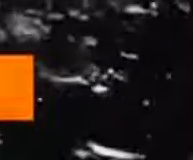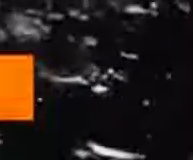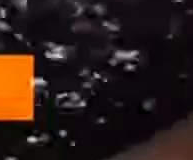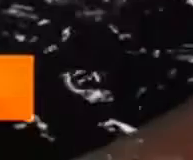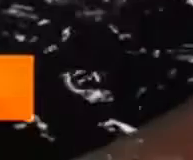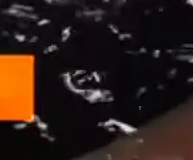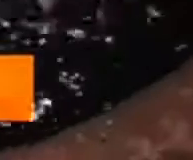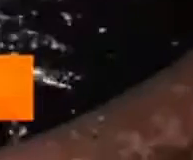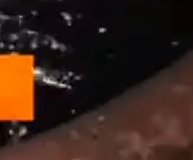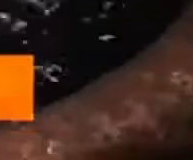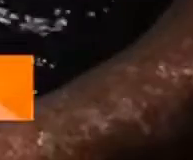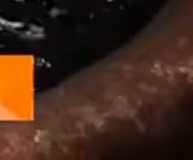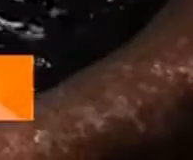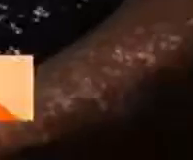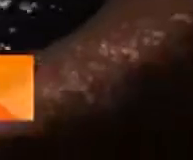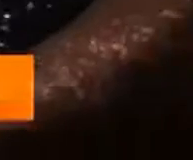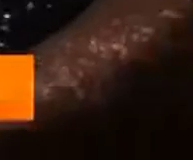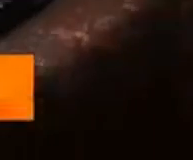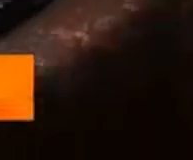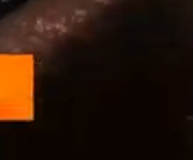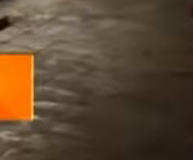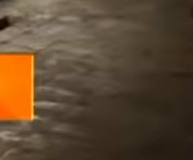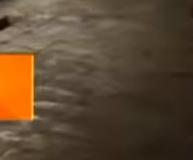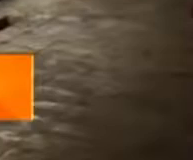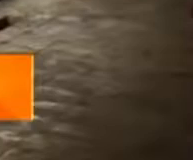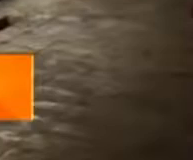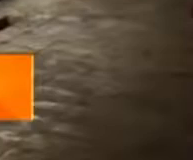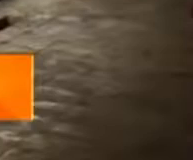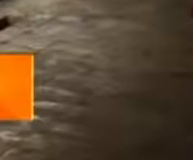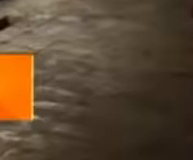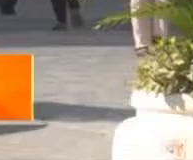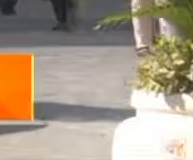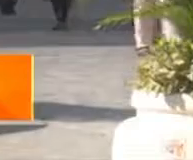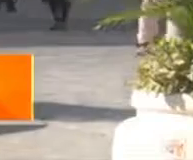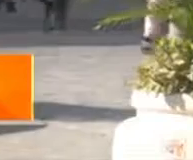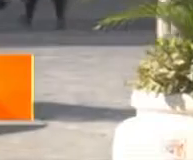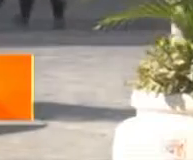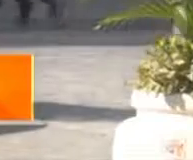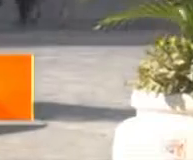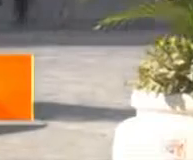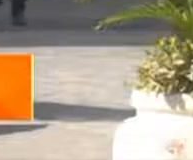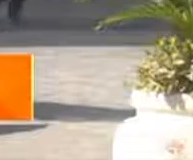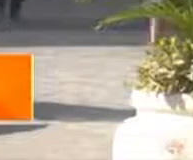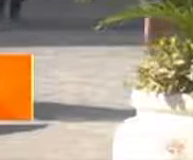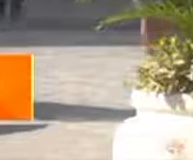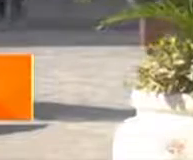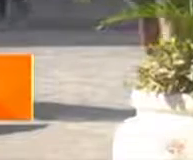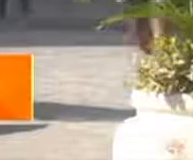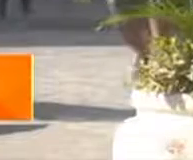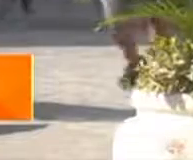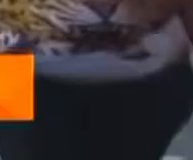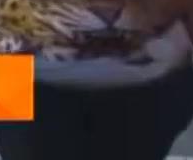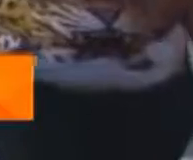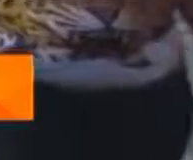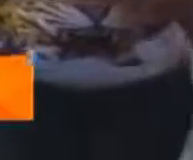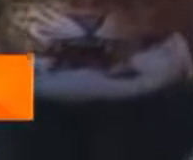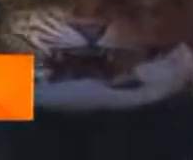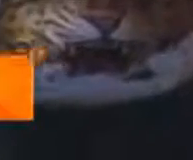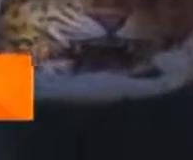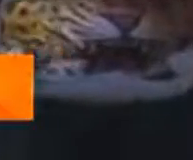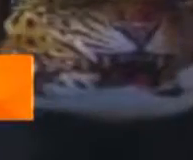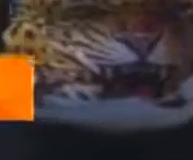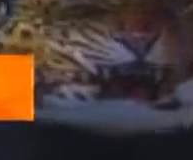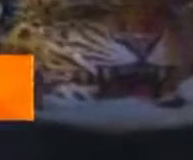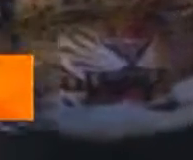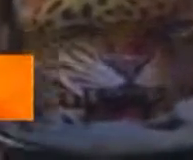de elegancia, patrona Nuestra Señora de la Candelaria, siempre atenta a la